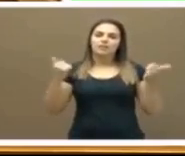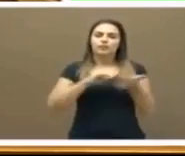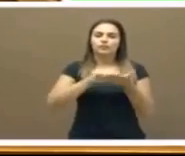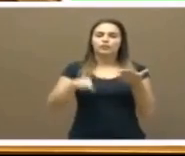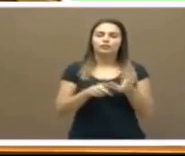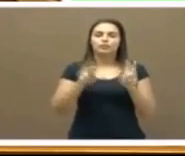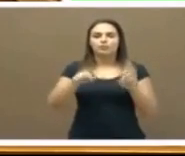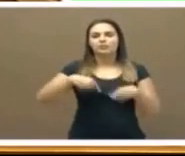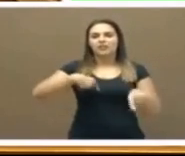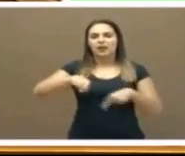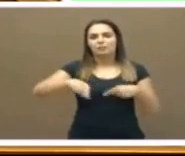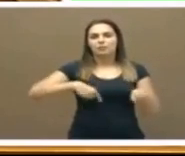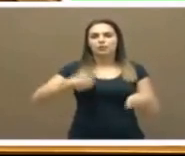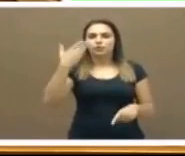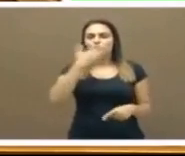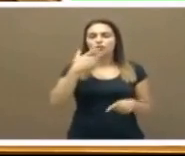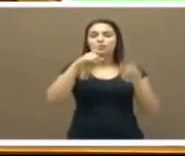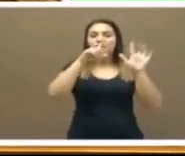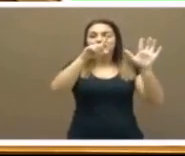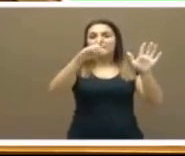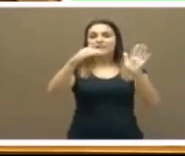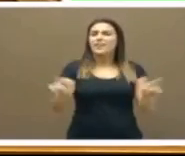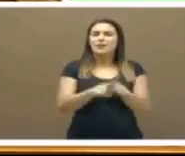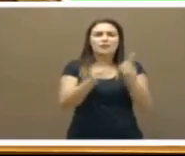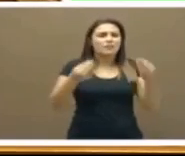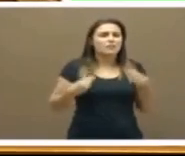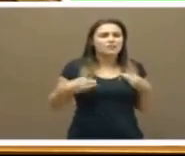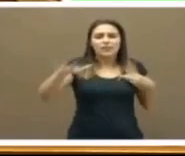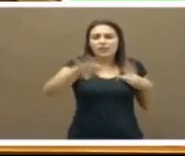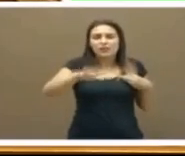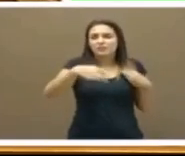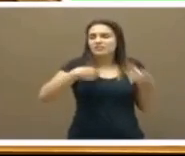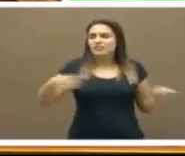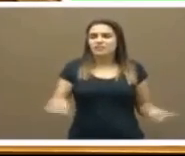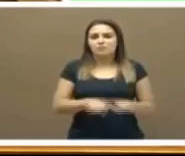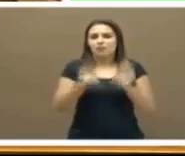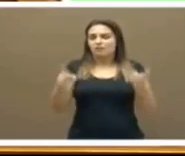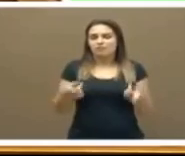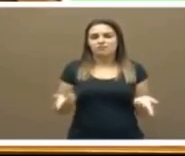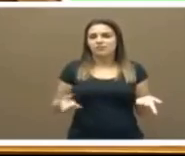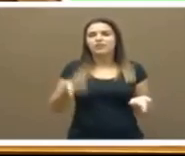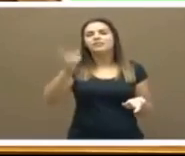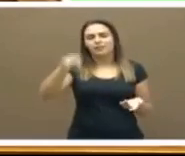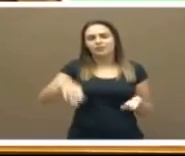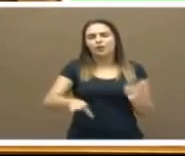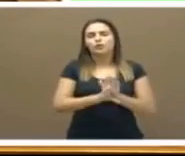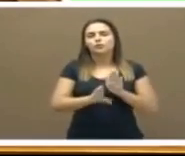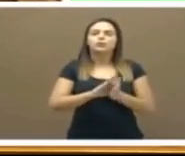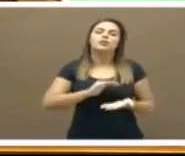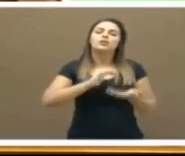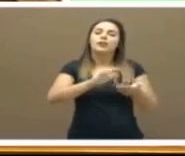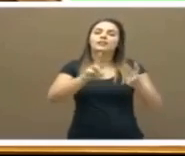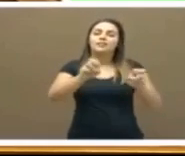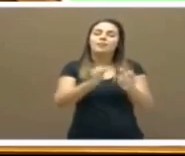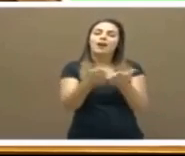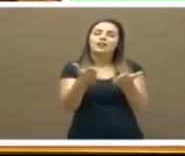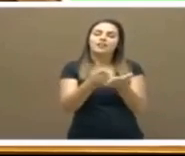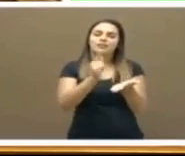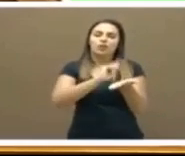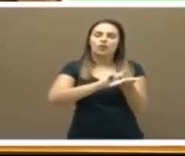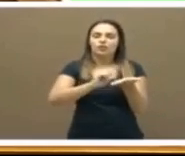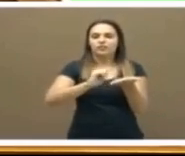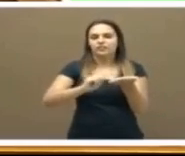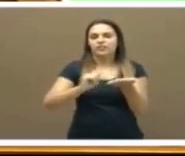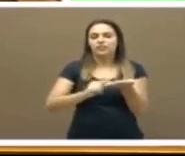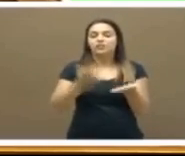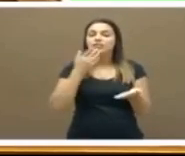de transporte escolar, con 601 rutas. Igualmente, se mantienen las ayudas correspondientes a los libros de texto. Las